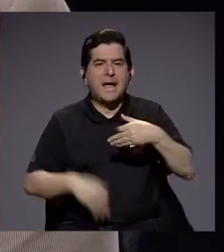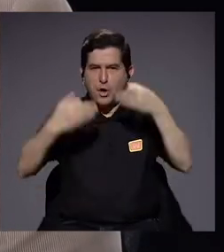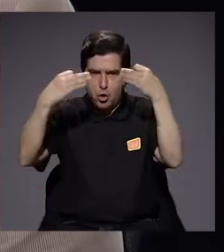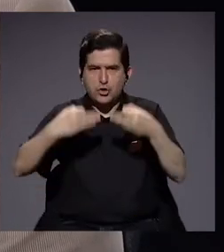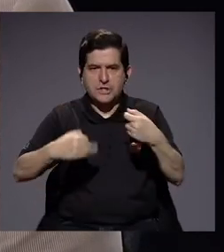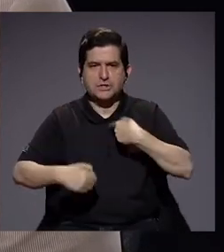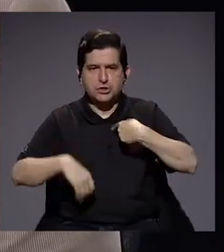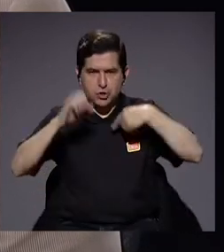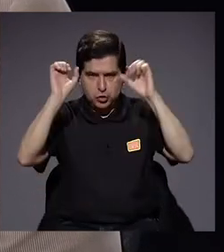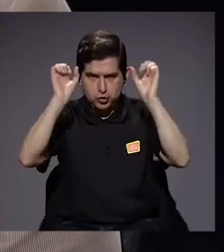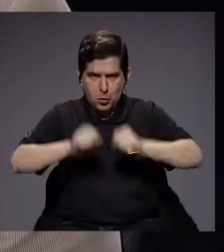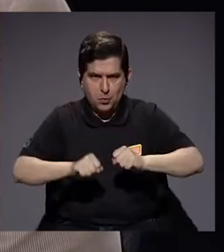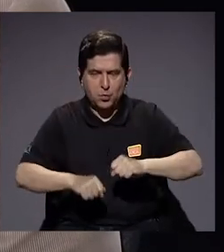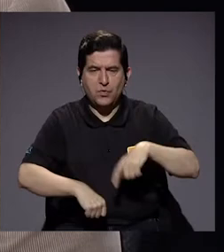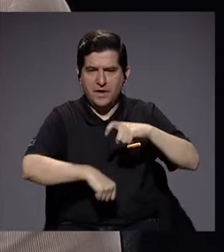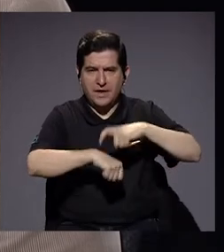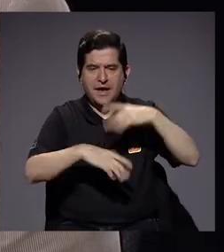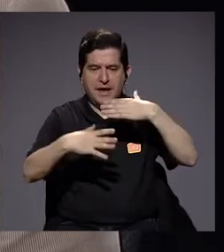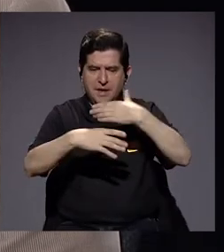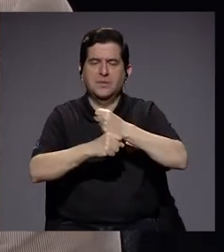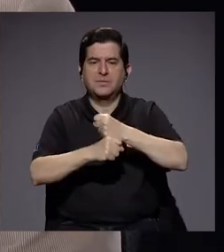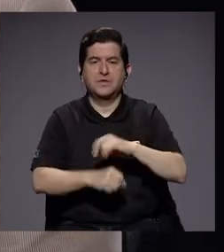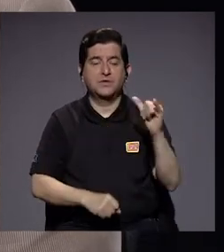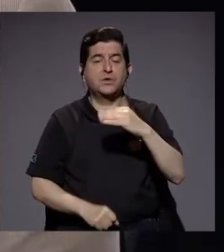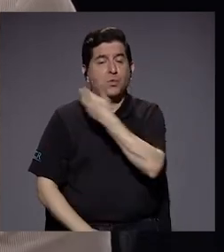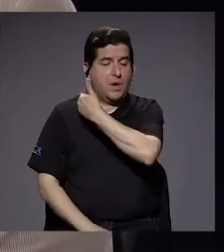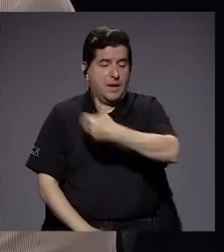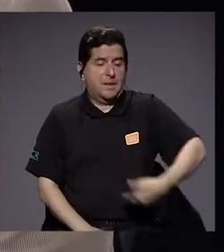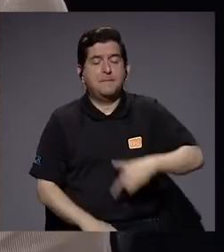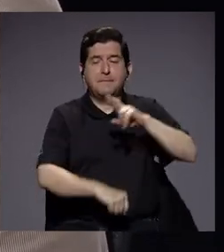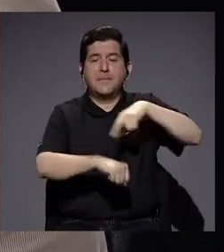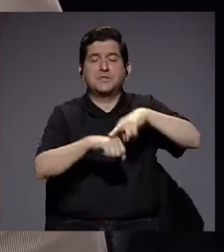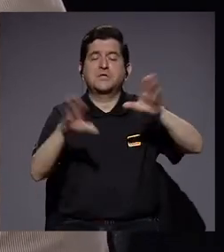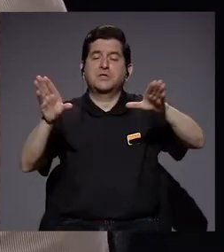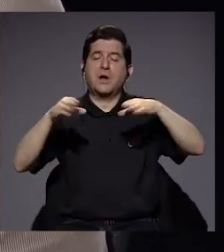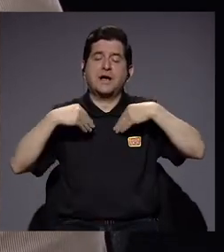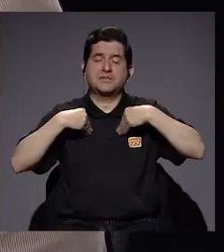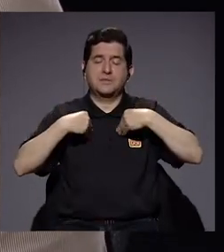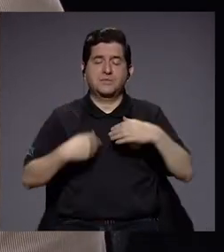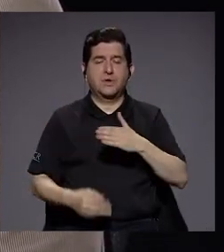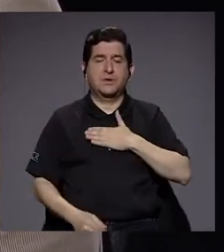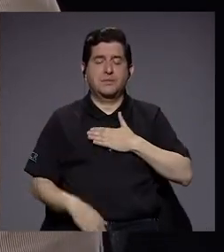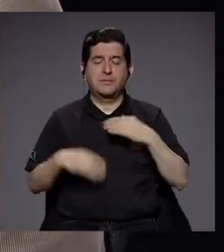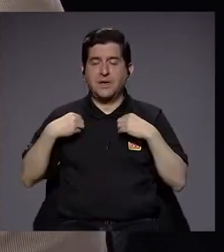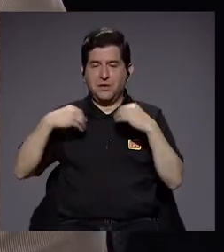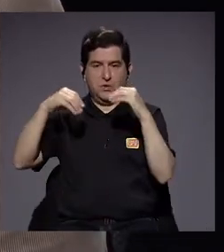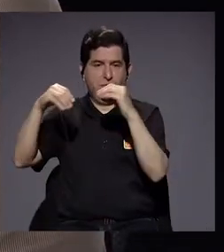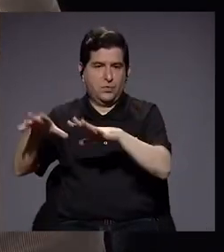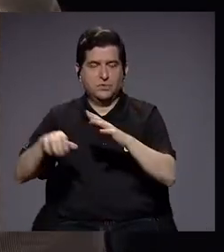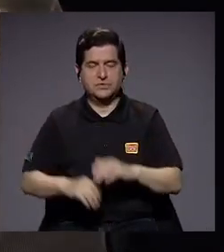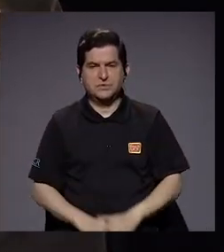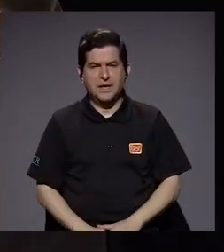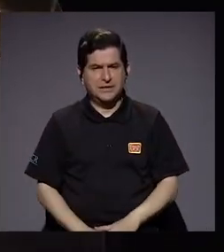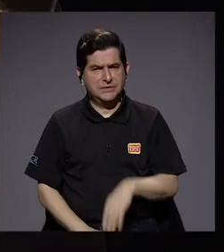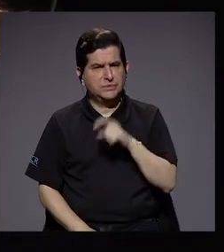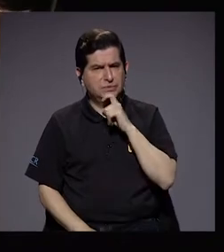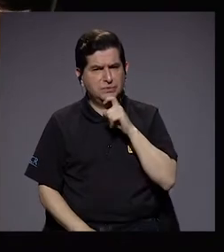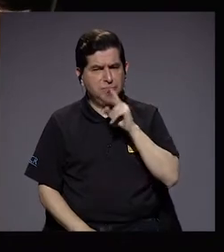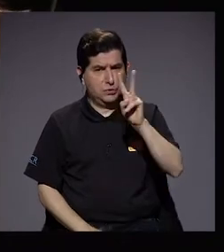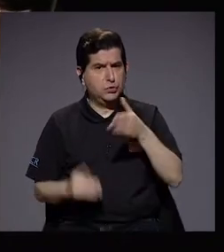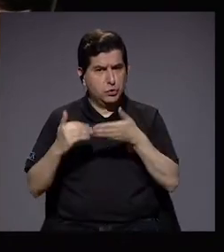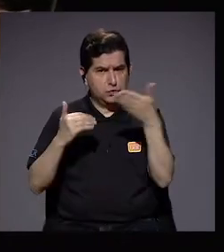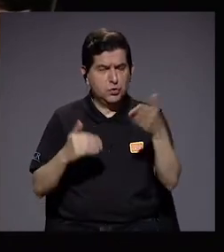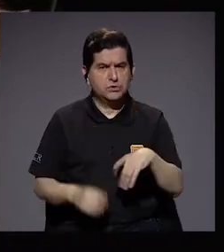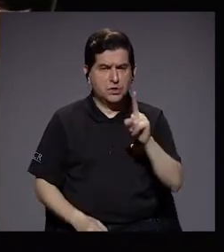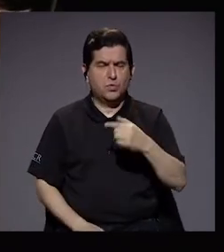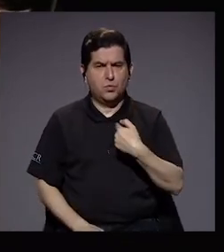decisión que yo pude haber tomado en ese momento y pues también el señor presidente de la República aceptar mi renuncia. Don Edwin, qué duro porque usted dice dos